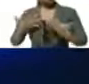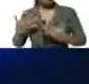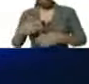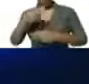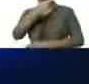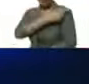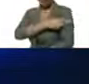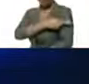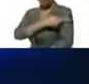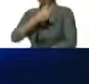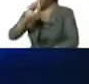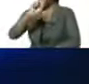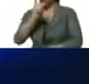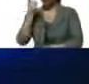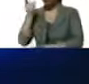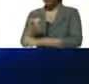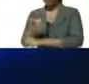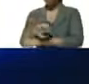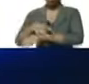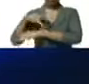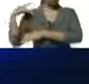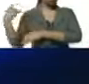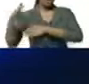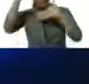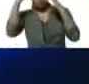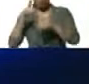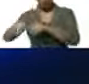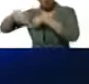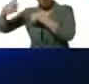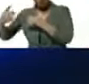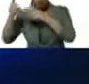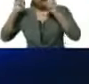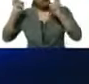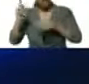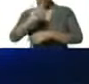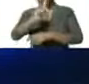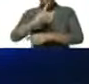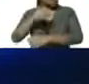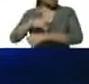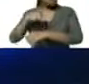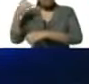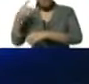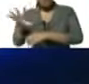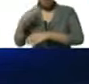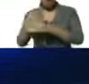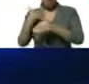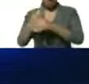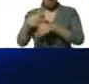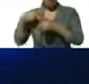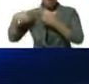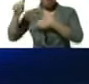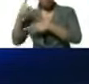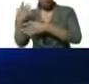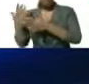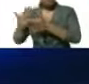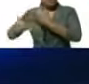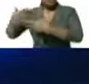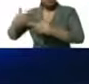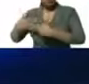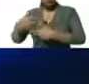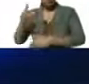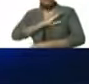hospitales no debe desatenderse las otras áreas, no debe desatenderse los otros servicios para atender